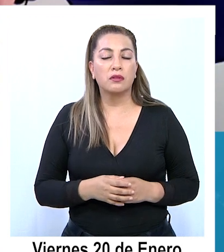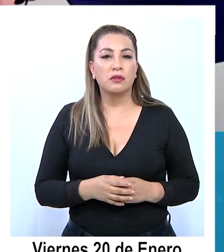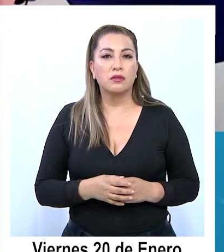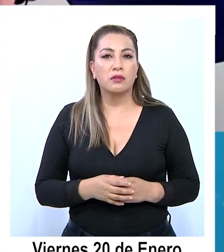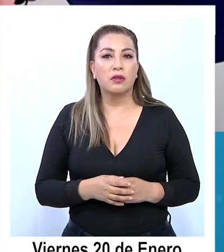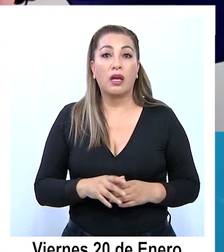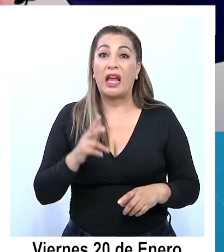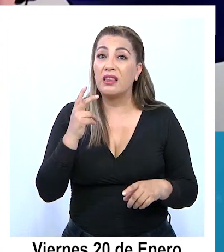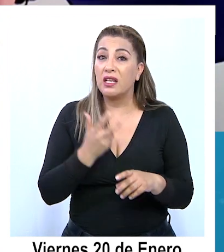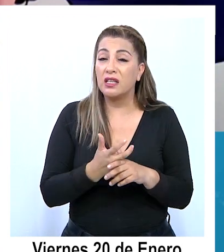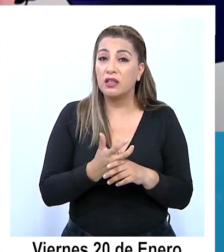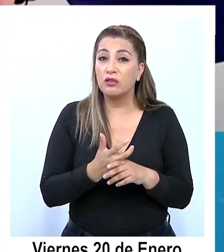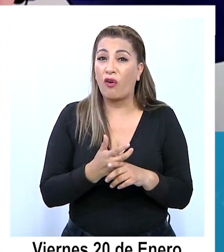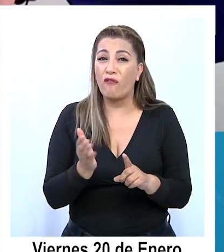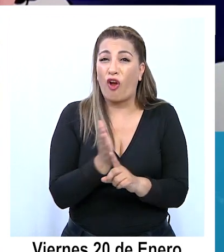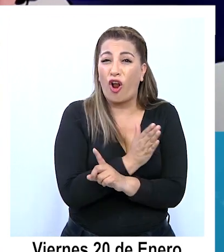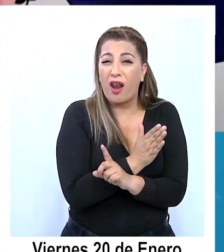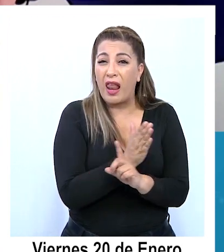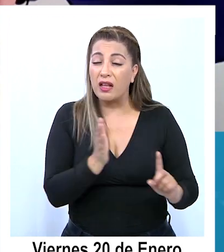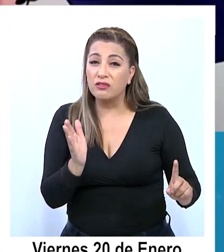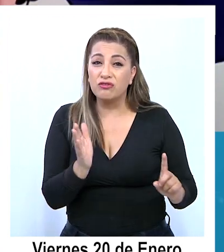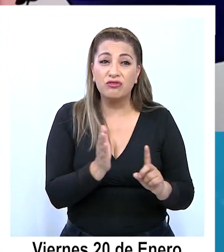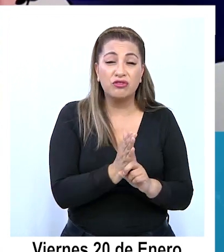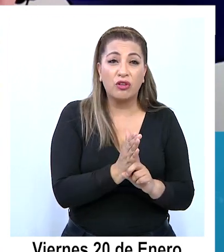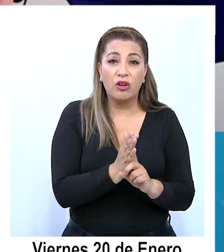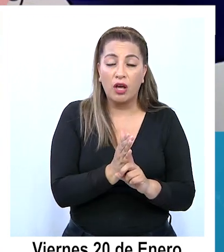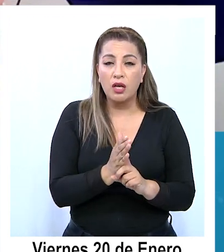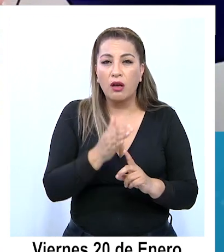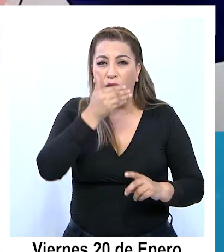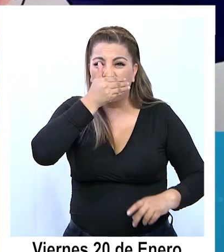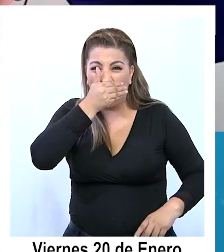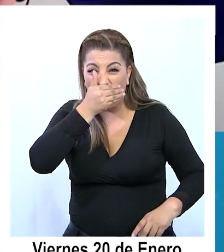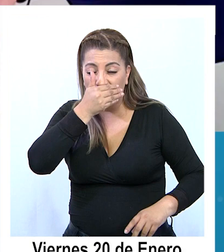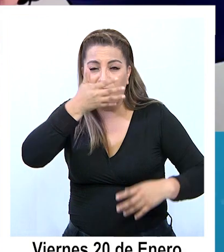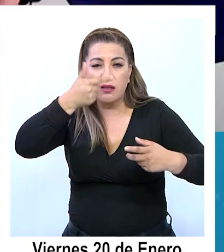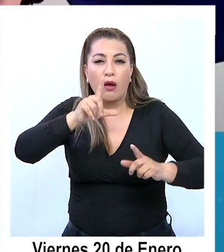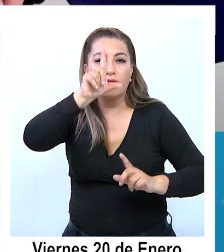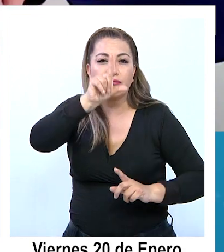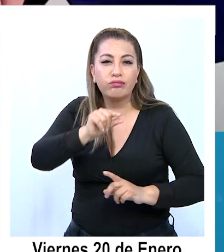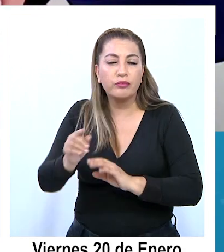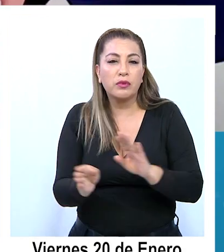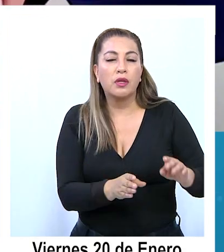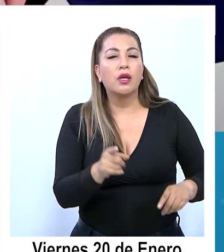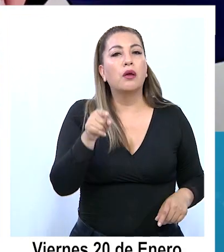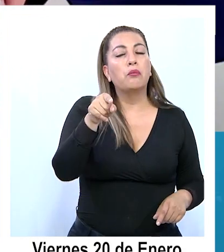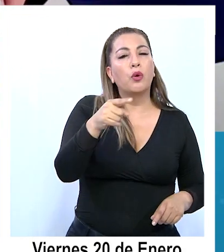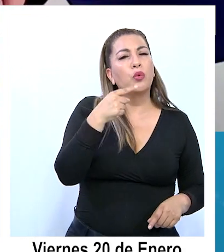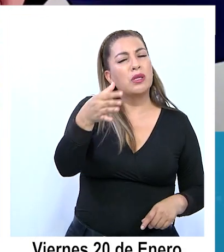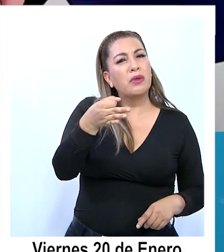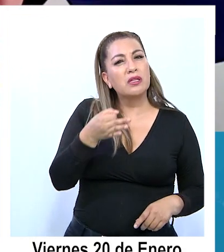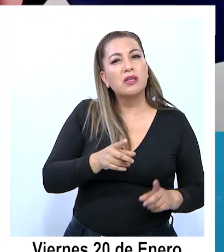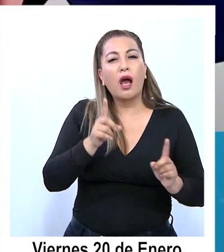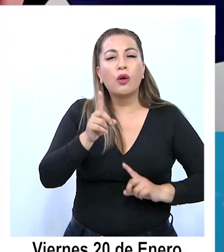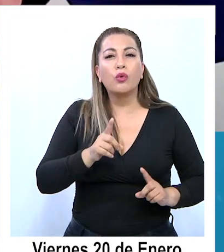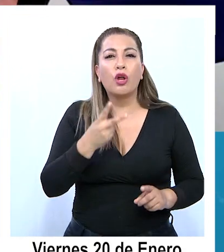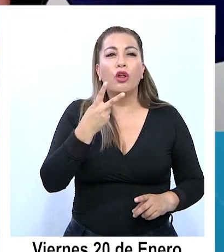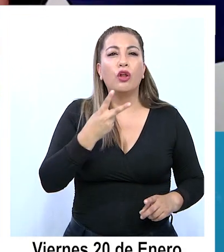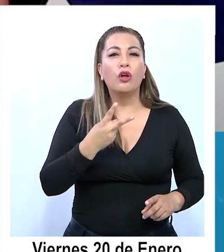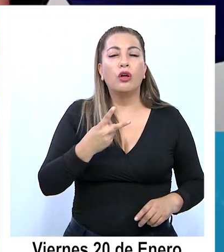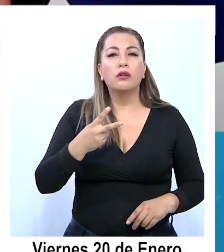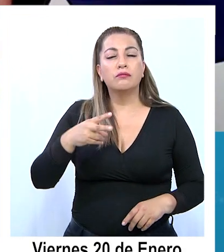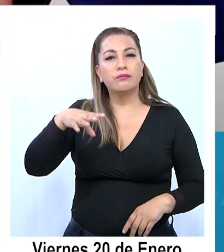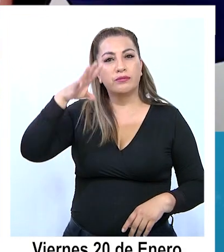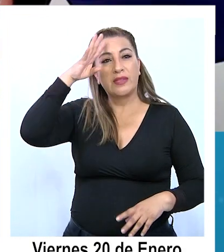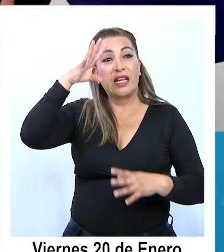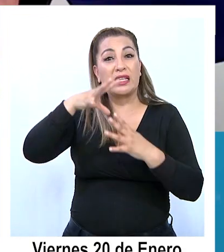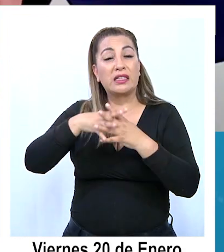considerablemente los delitos violentos o los actos terroristas. Sí, usted dice que hay dos lecturas, ¿cierto?, que uno puede hacer de las declaraciones del